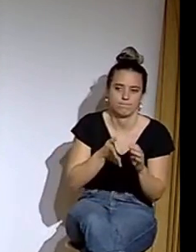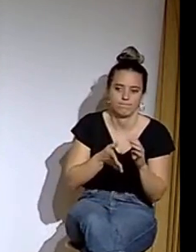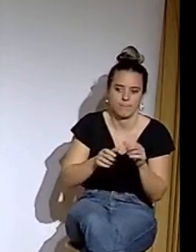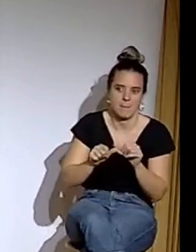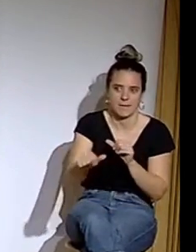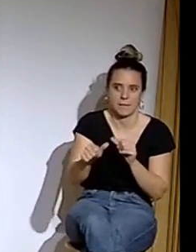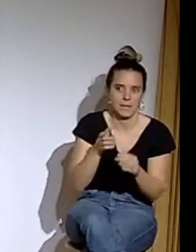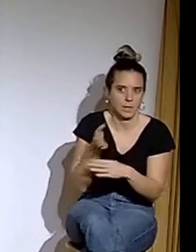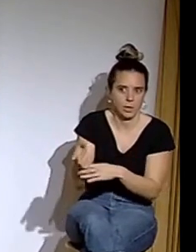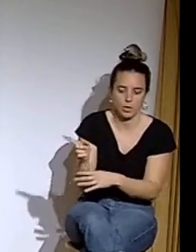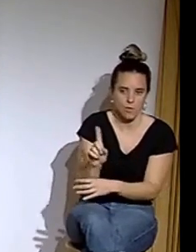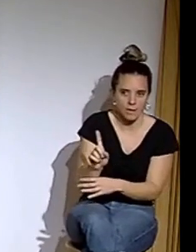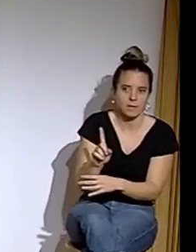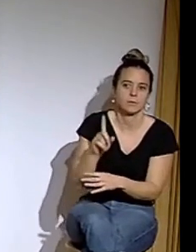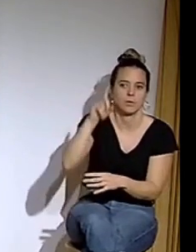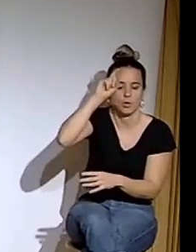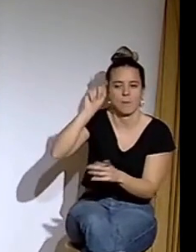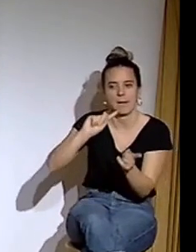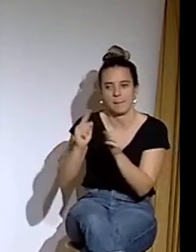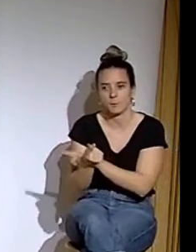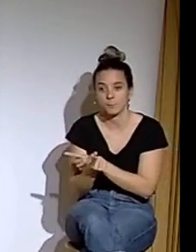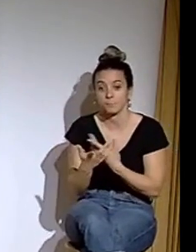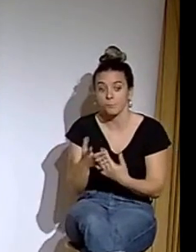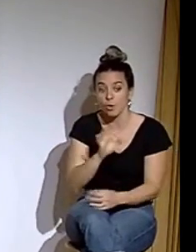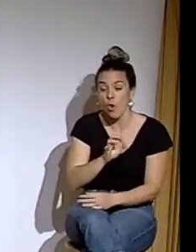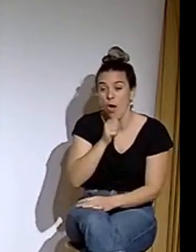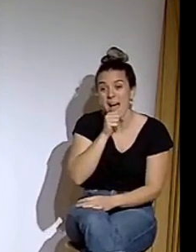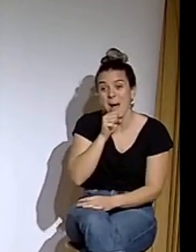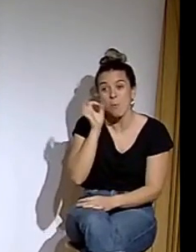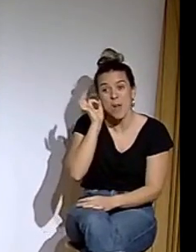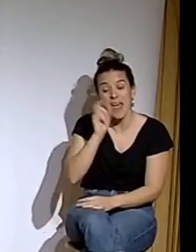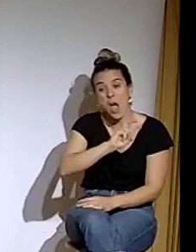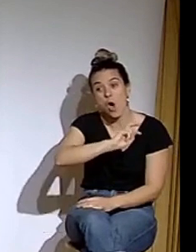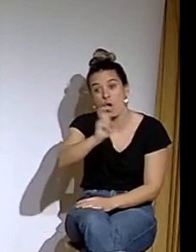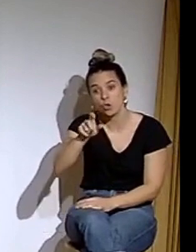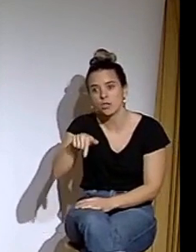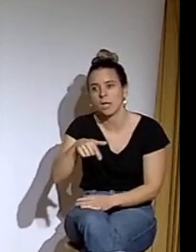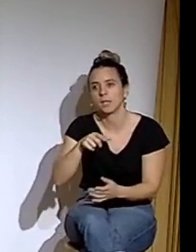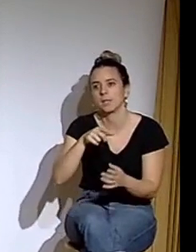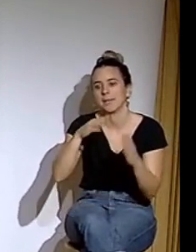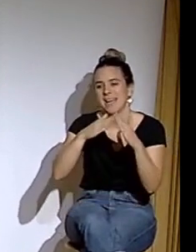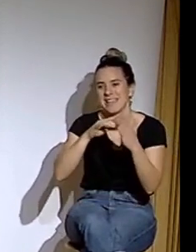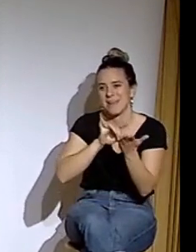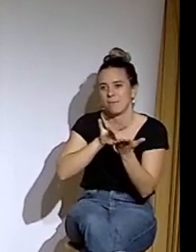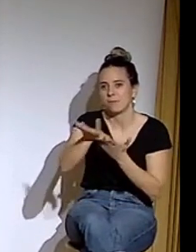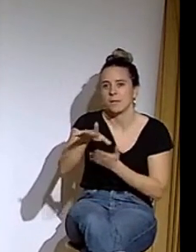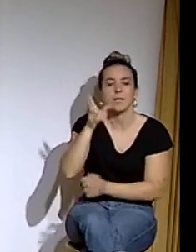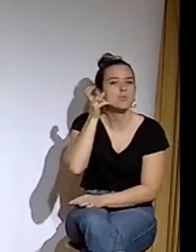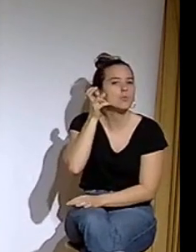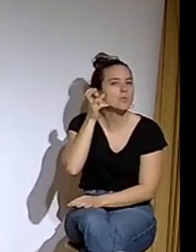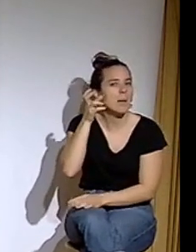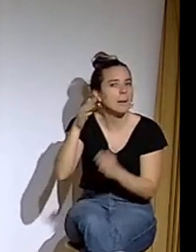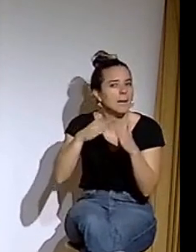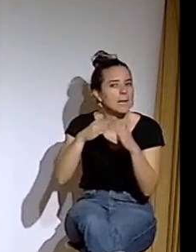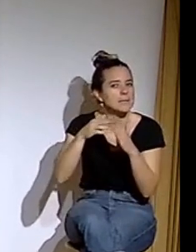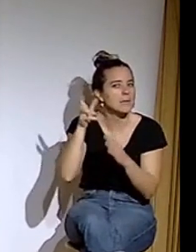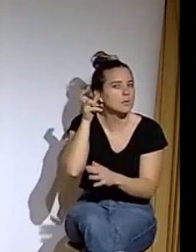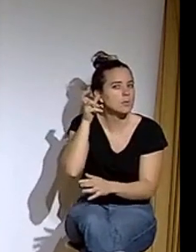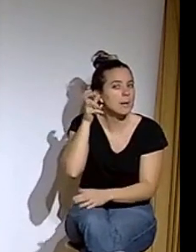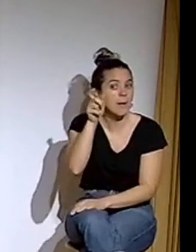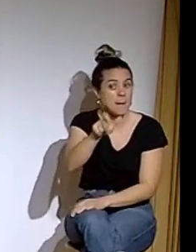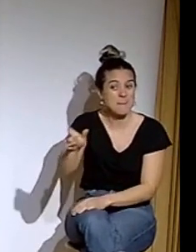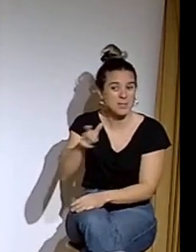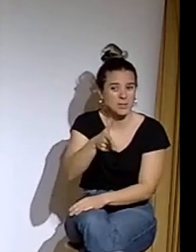que hasta un desahucio que también estaba escuchando desde su casa las dos tienen este hilo común no como se estaba